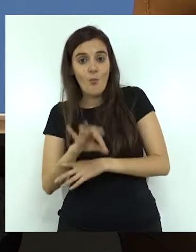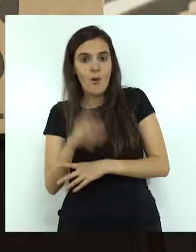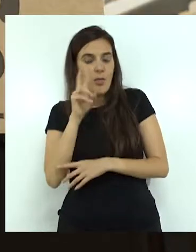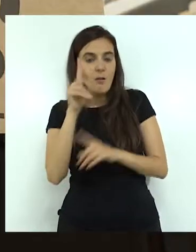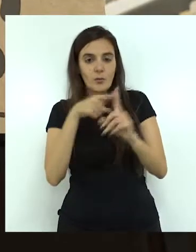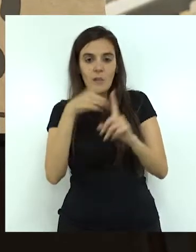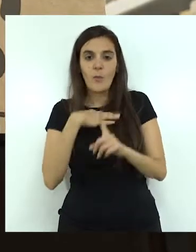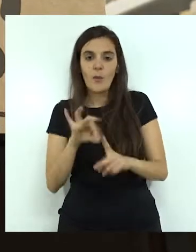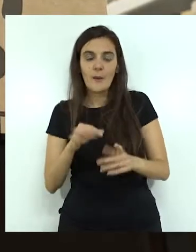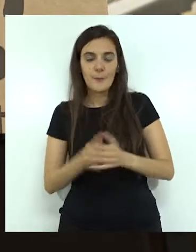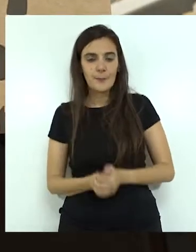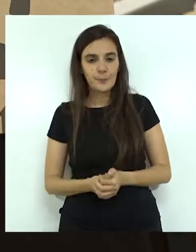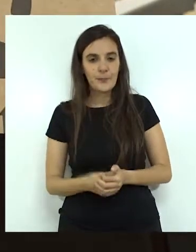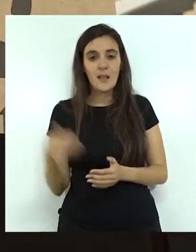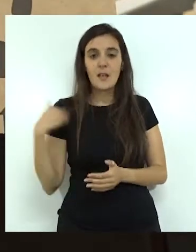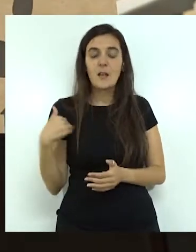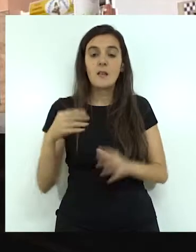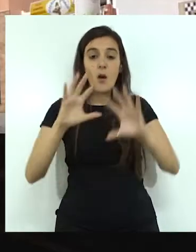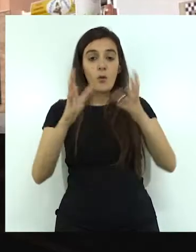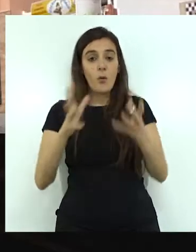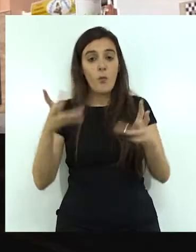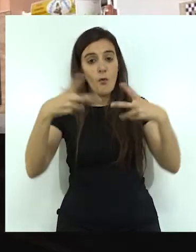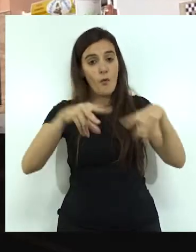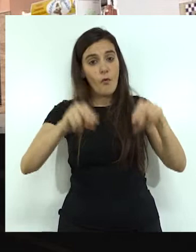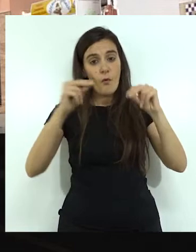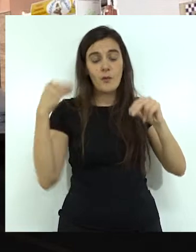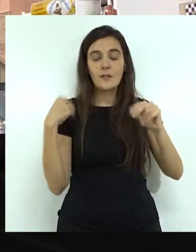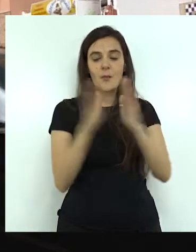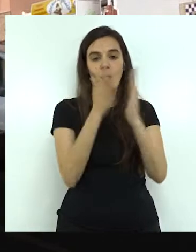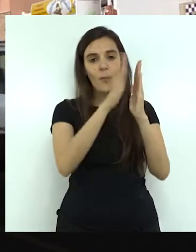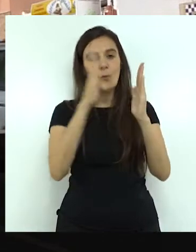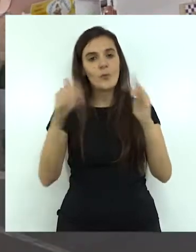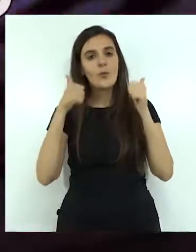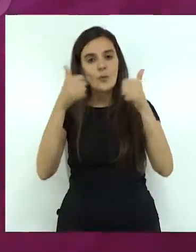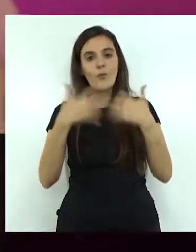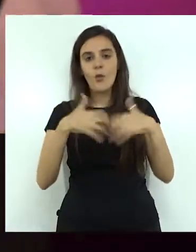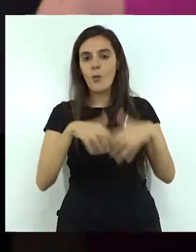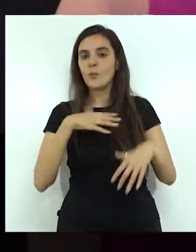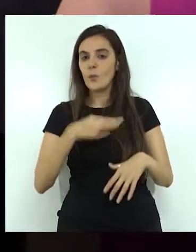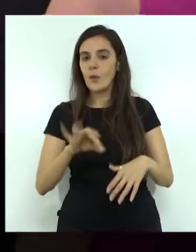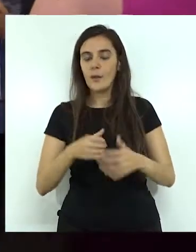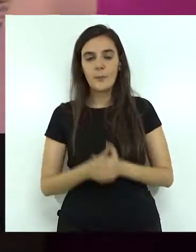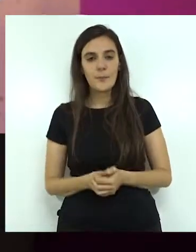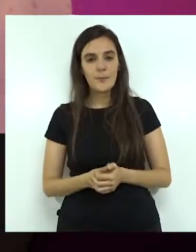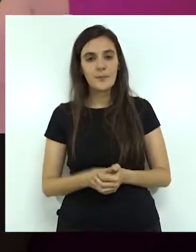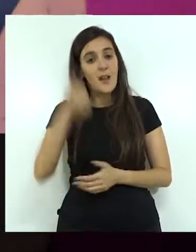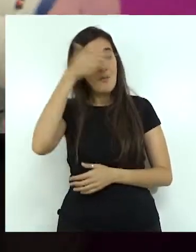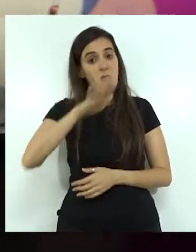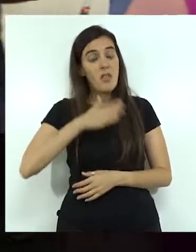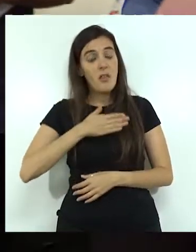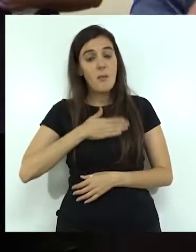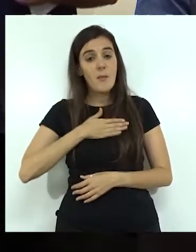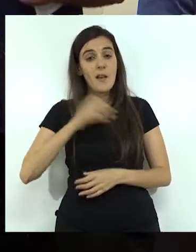una vez concluya el equipamiento del mobiliario la biblioteca podrá estar en funcionamiento mi infancia en la posguerra